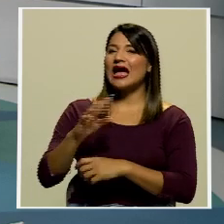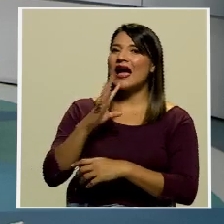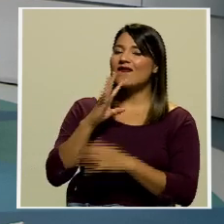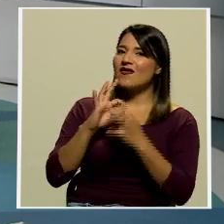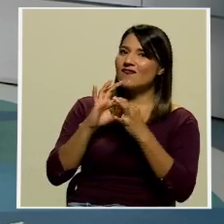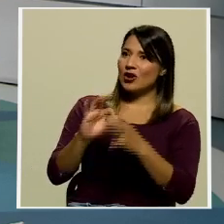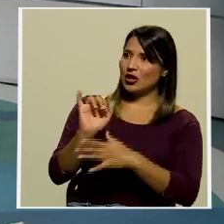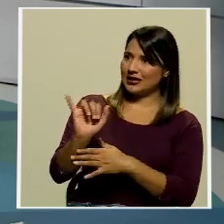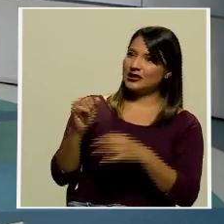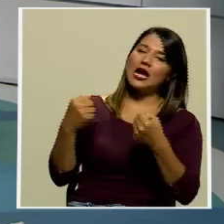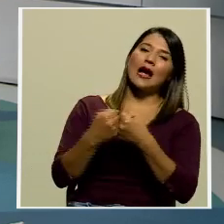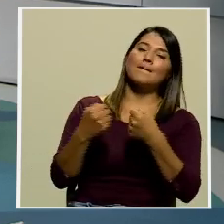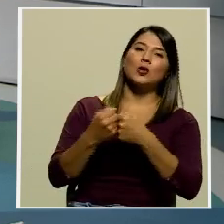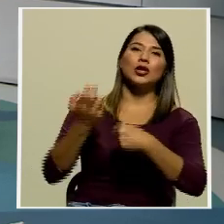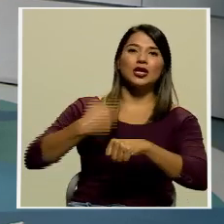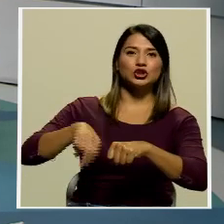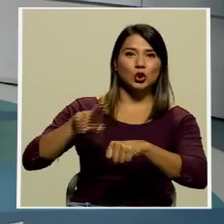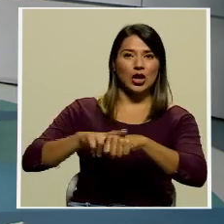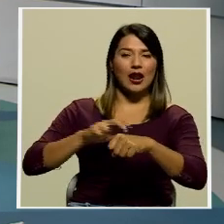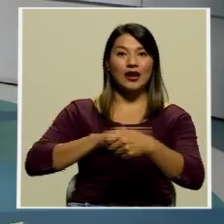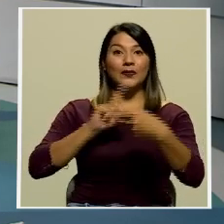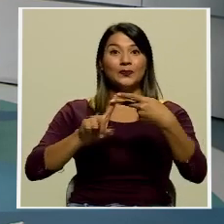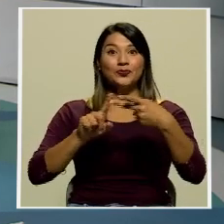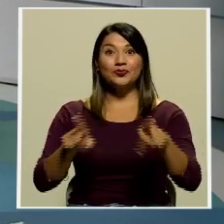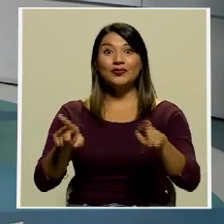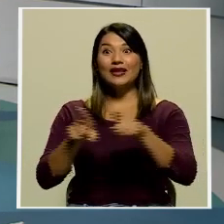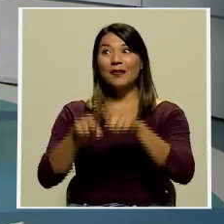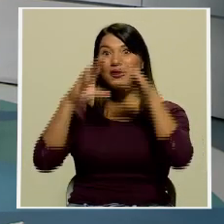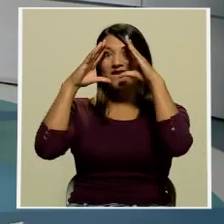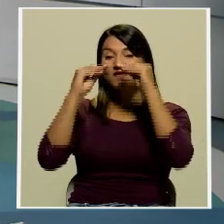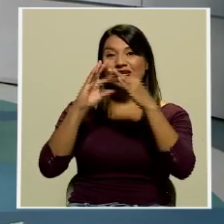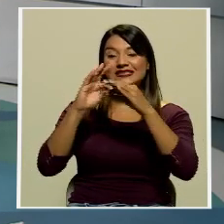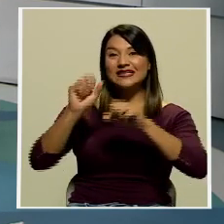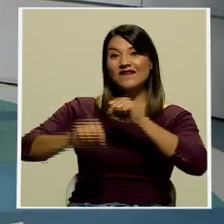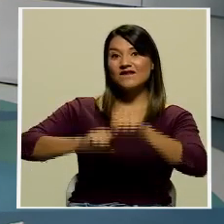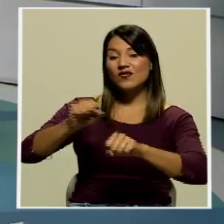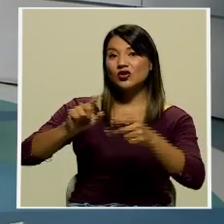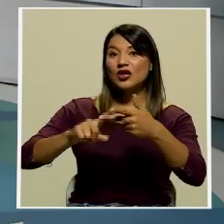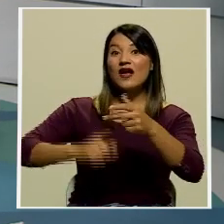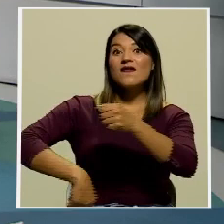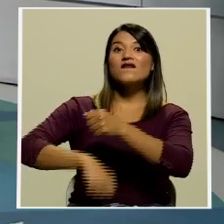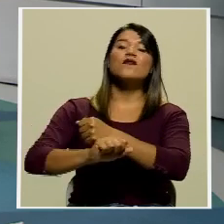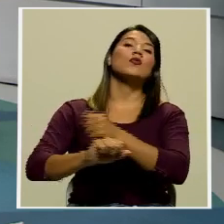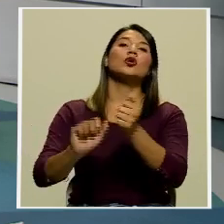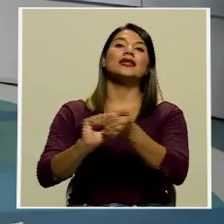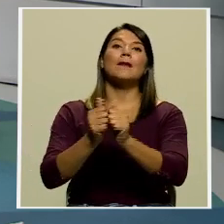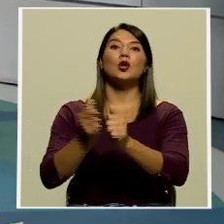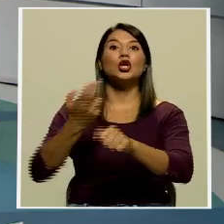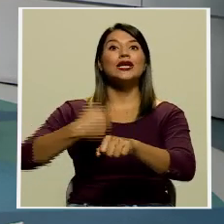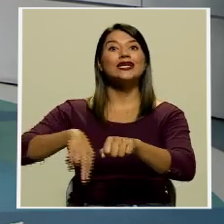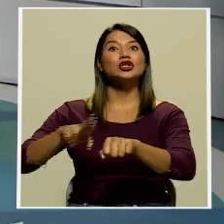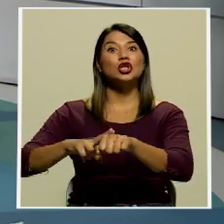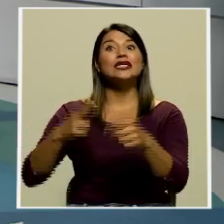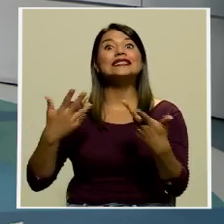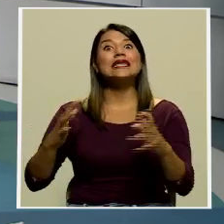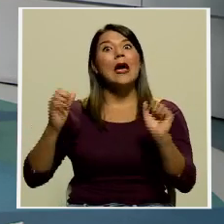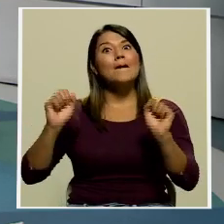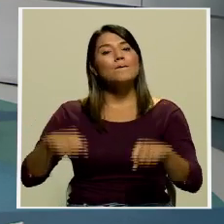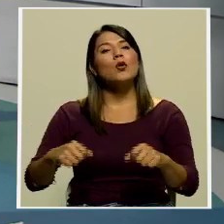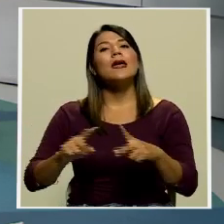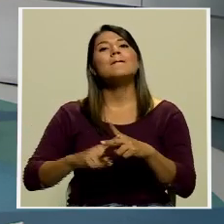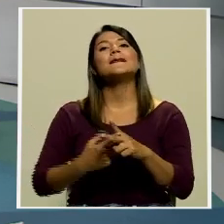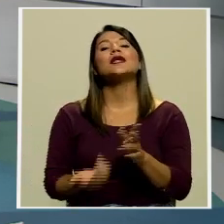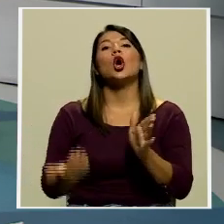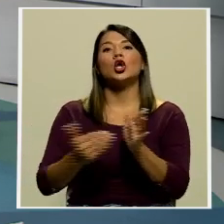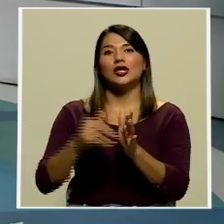por supuesto, del Campeonato Nacional. También vamos a tener el detalle de ciclismo, de Juegos Deportivos Nacionales que ya podrían volver este año, así que estamos